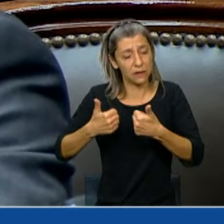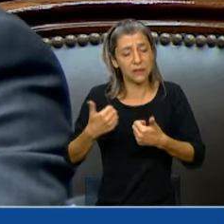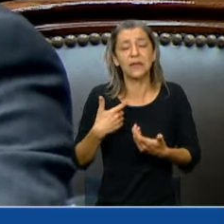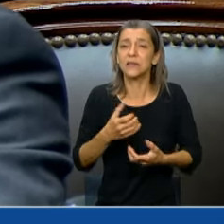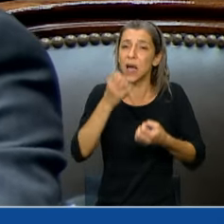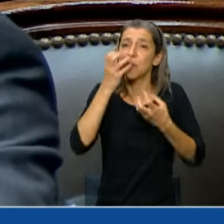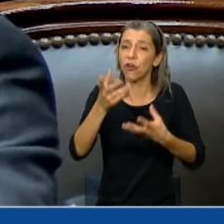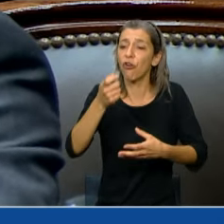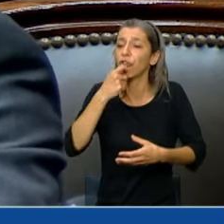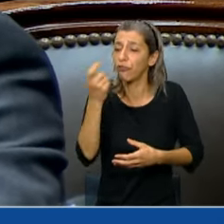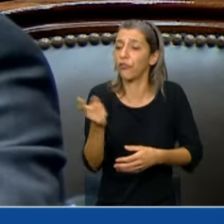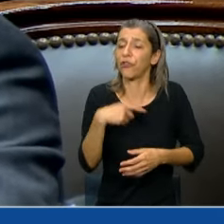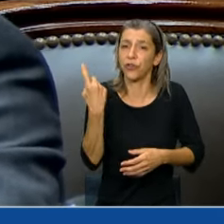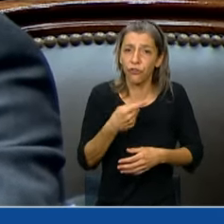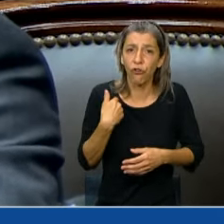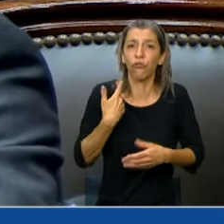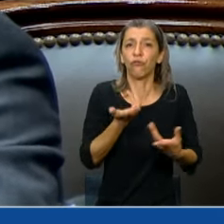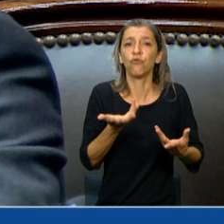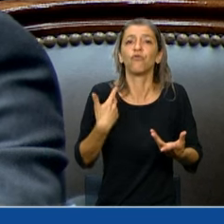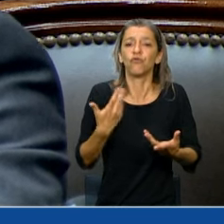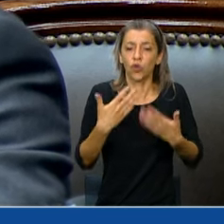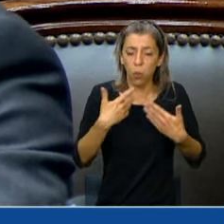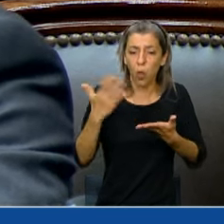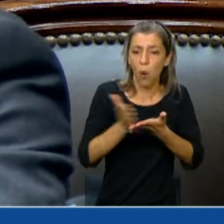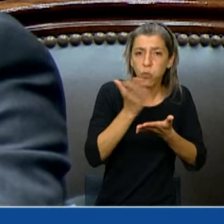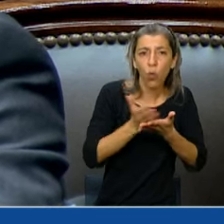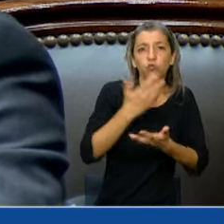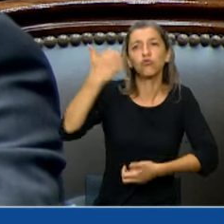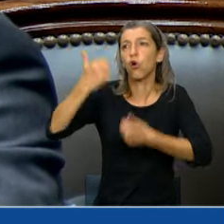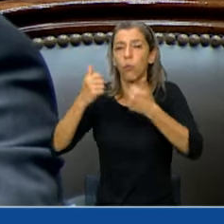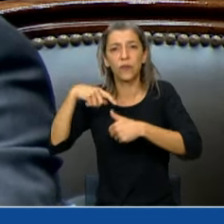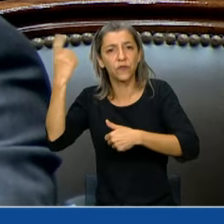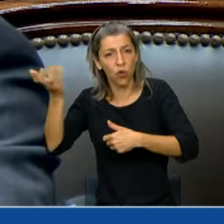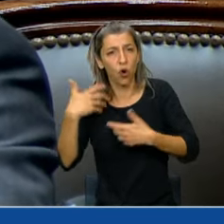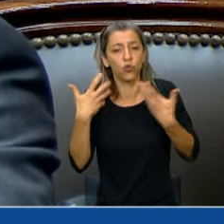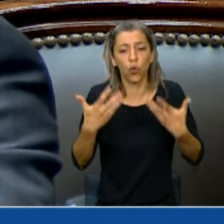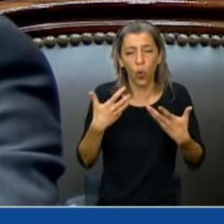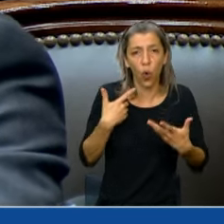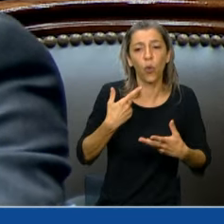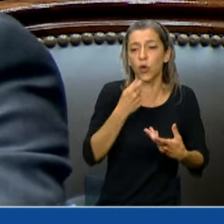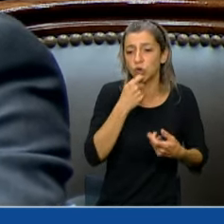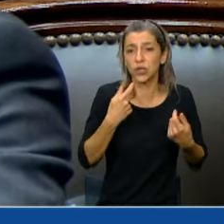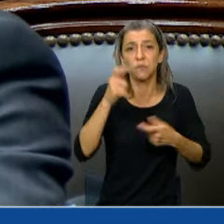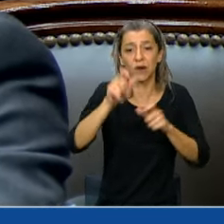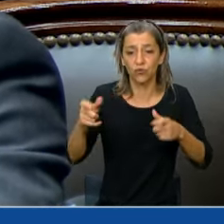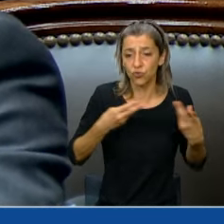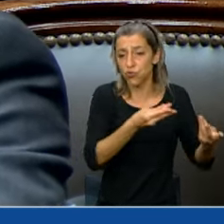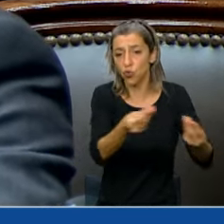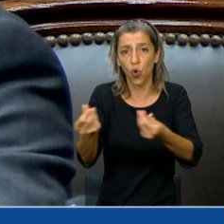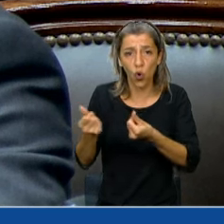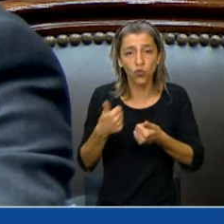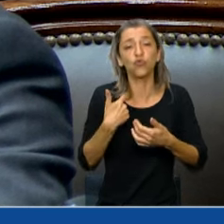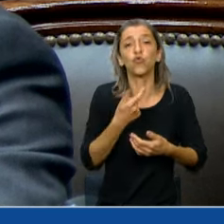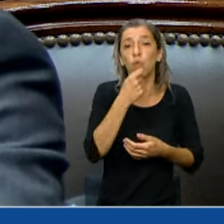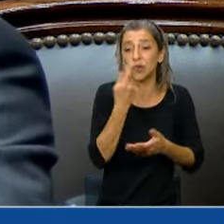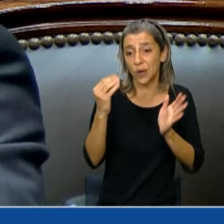compiten es buena para los consumidores que consumen productos cada vez con menos precio relativo al internacional y son de mejor